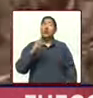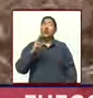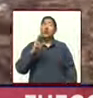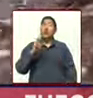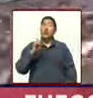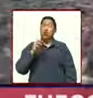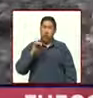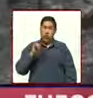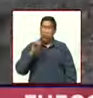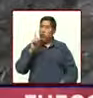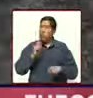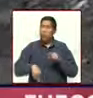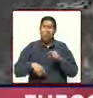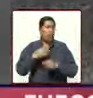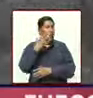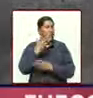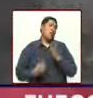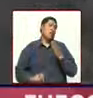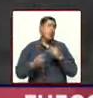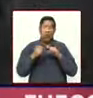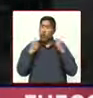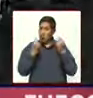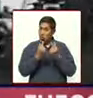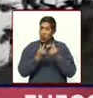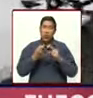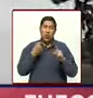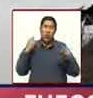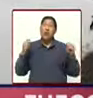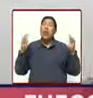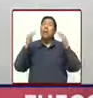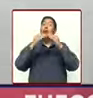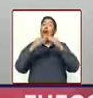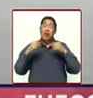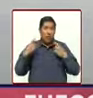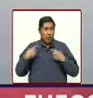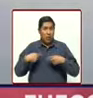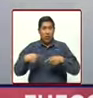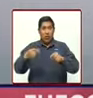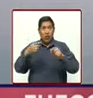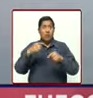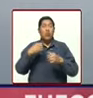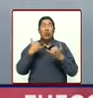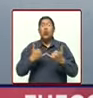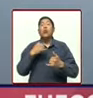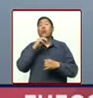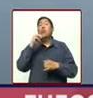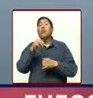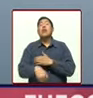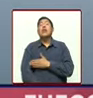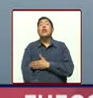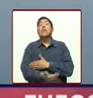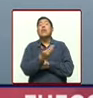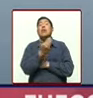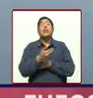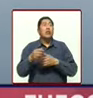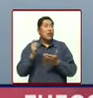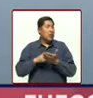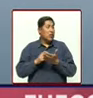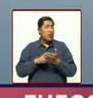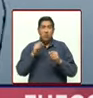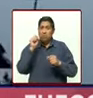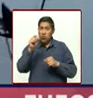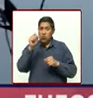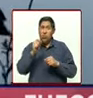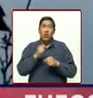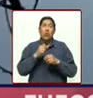momento no han logrado apagarlo. Un grupo de bomberos desde la ciudad de La Paz ingresaron al lugar la madrugada de este martes y también están en este